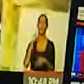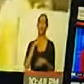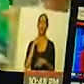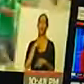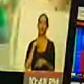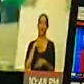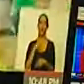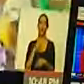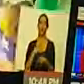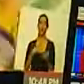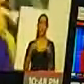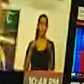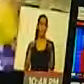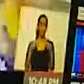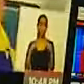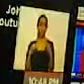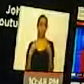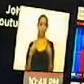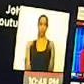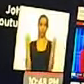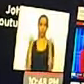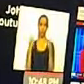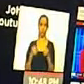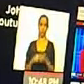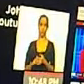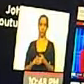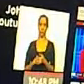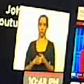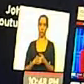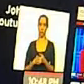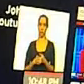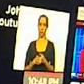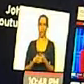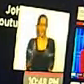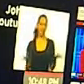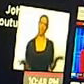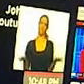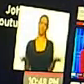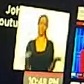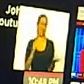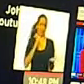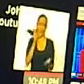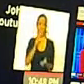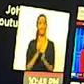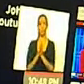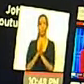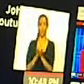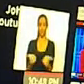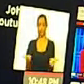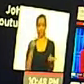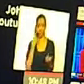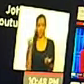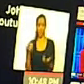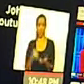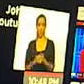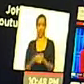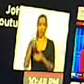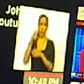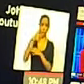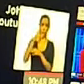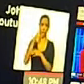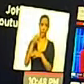con público y prensa. Y miren esto. O sea, verdaderamente, por favor, verdaderamente. El tipo le apunta la pistola y el tipo